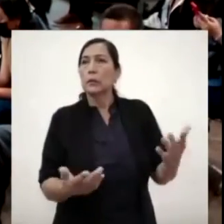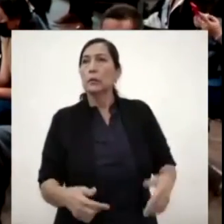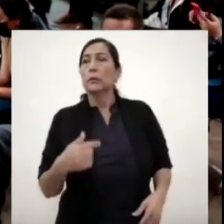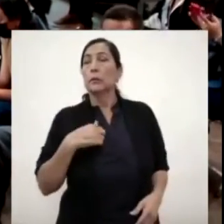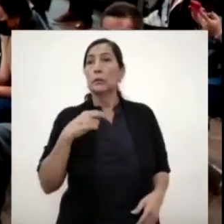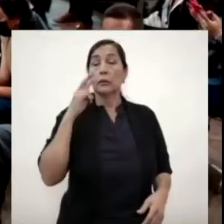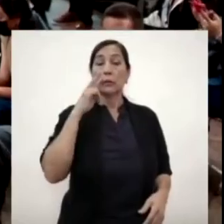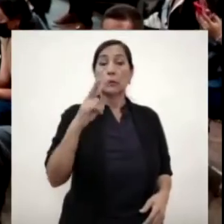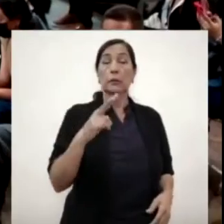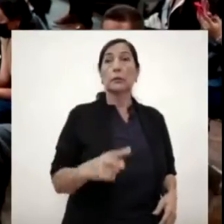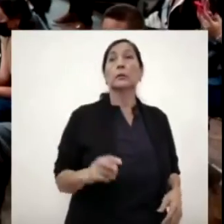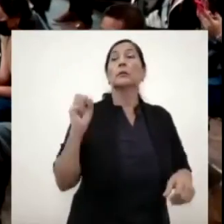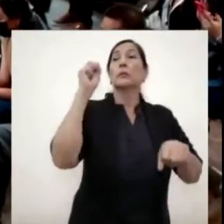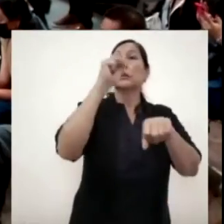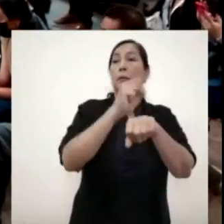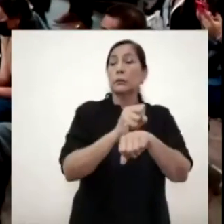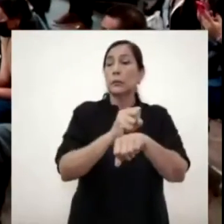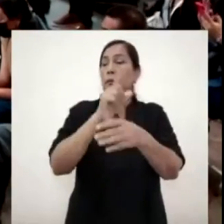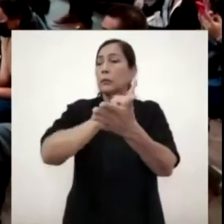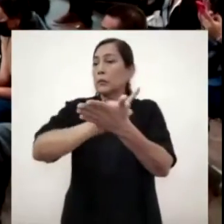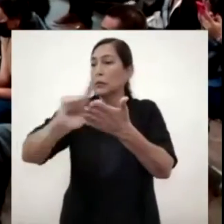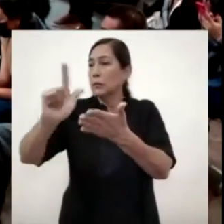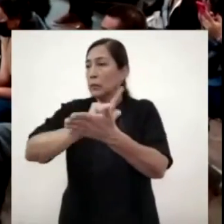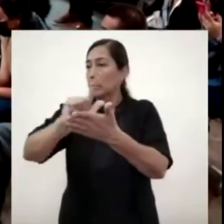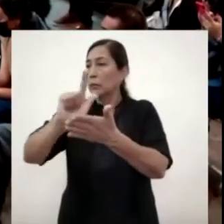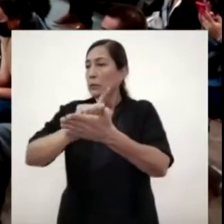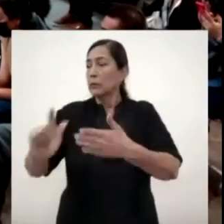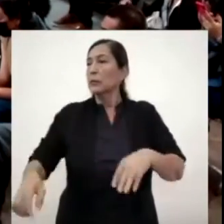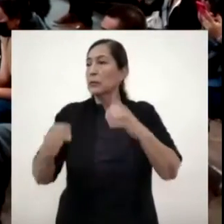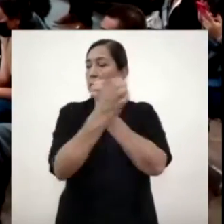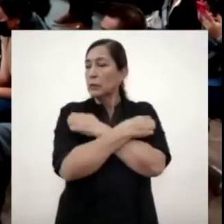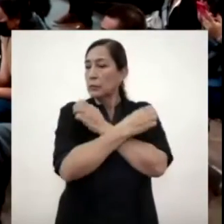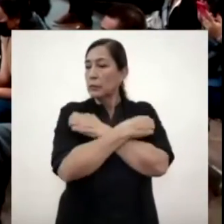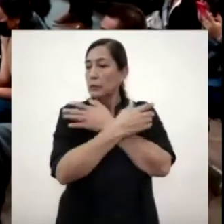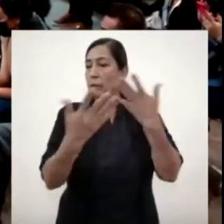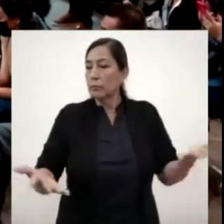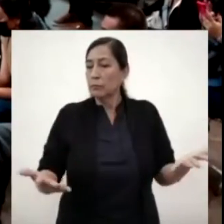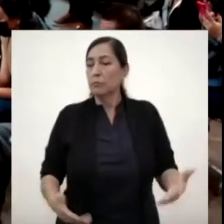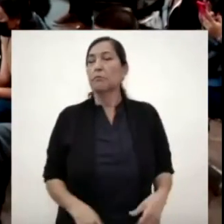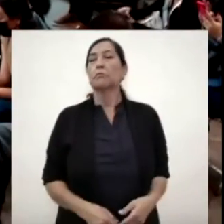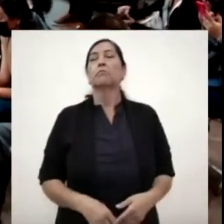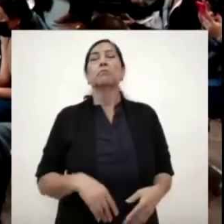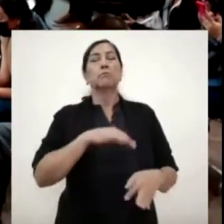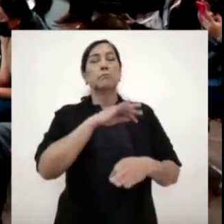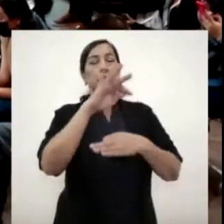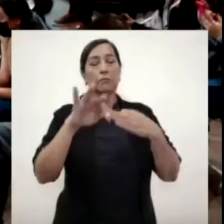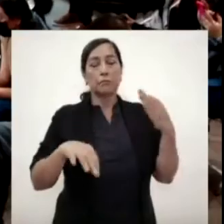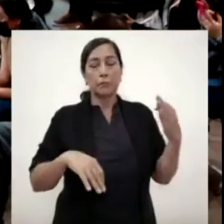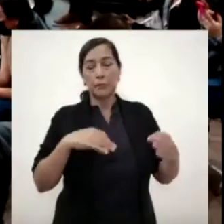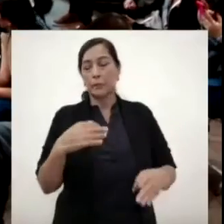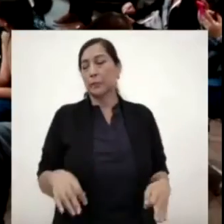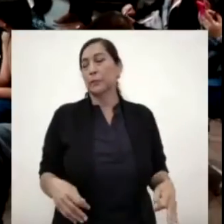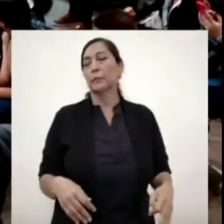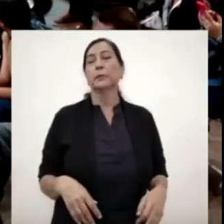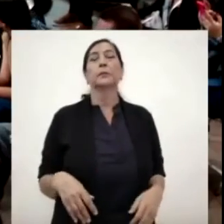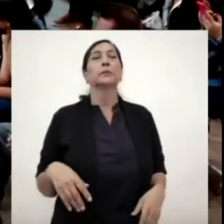que se estaba haciendo una limpia en la SE sobre aviadores y todas esas cuestiones de esos malos